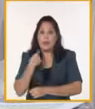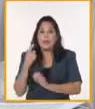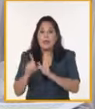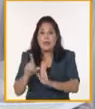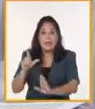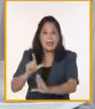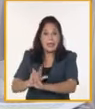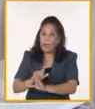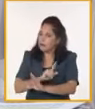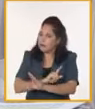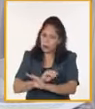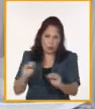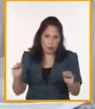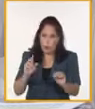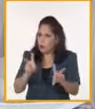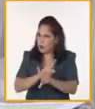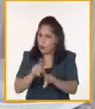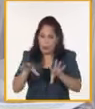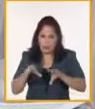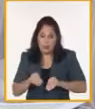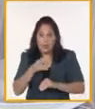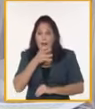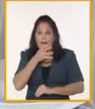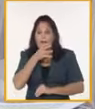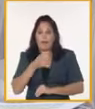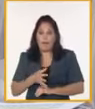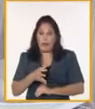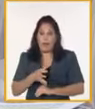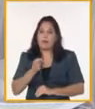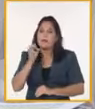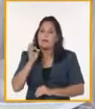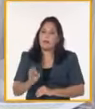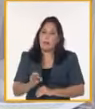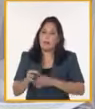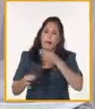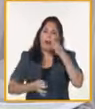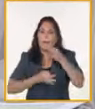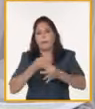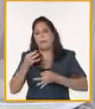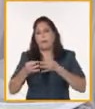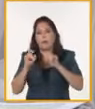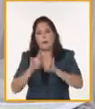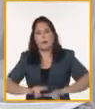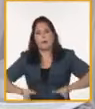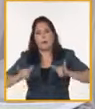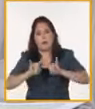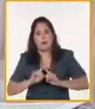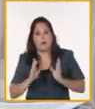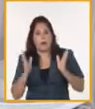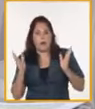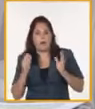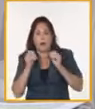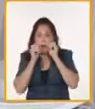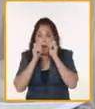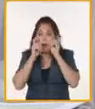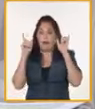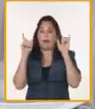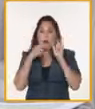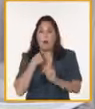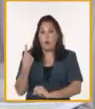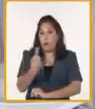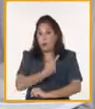Fidel nos llamó capítulo en las en el aula mana cuando nos nos alertó que solo nosotros